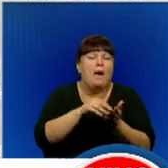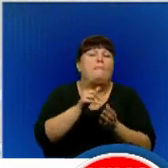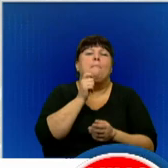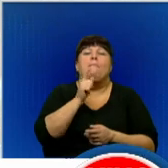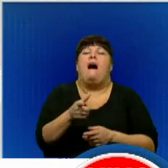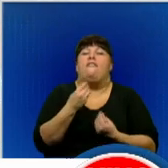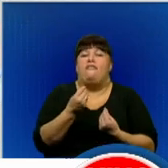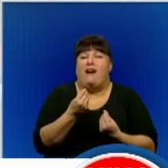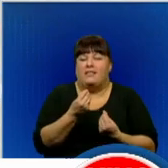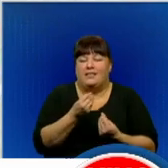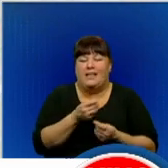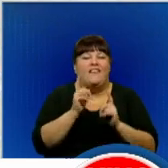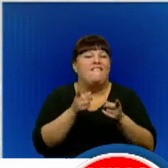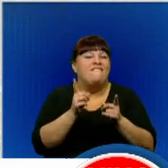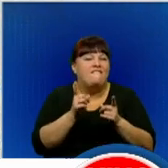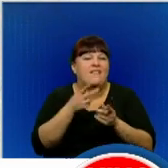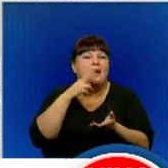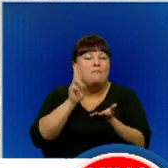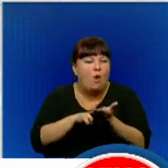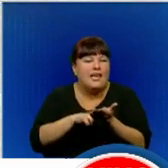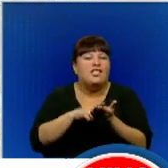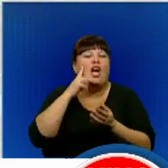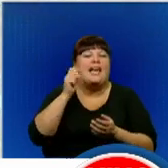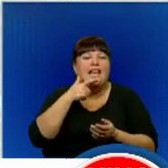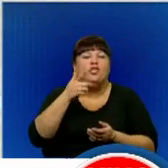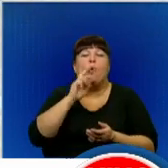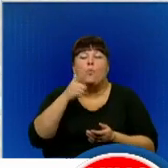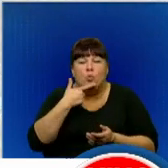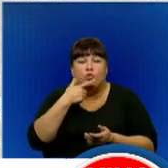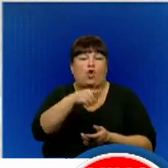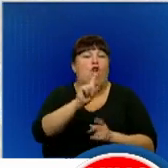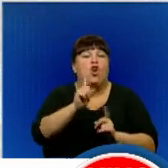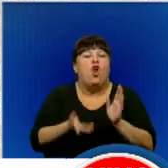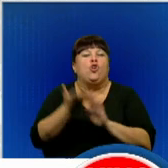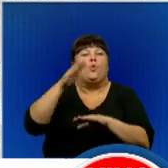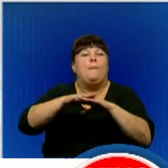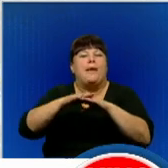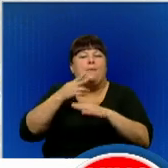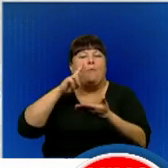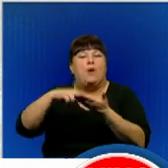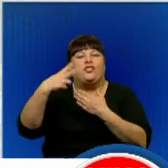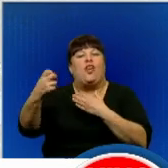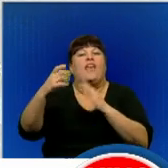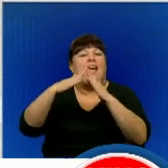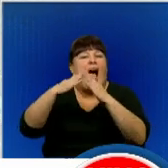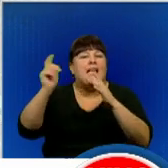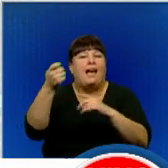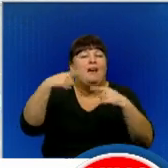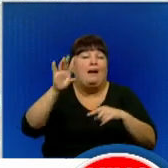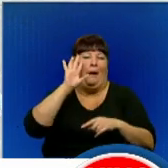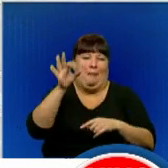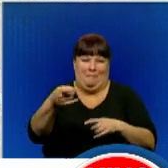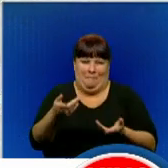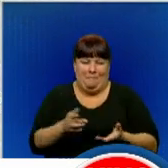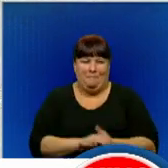fácil mantener estos impuestos de ingreso bruto y c2 y no subir la base imponible de los inmuebles porque eso se ve en el